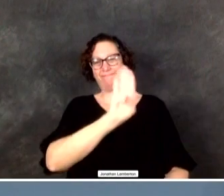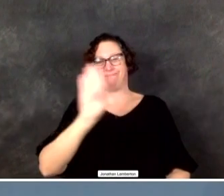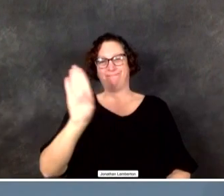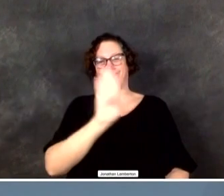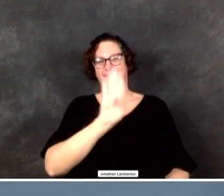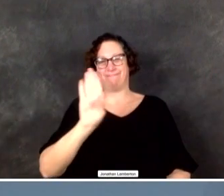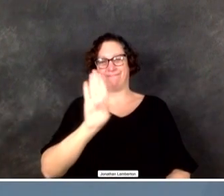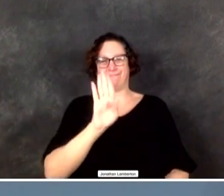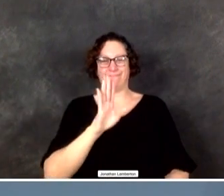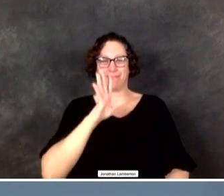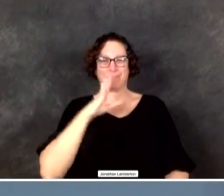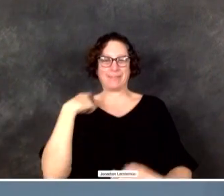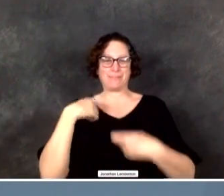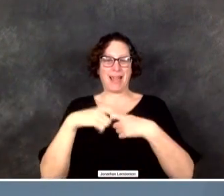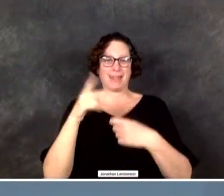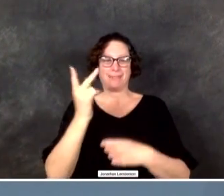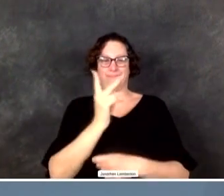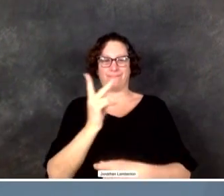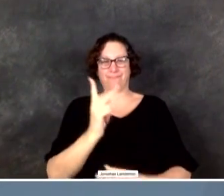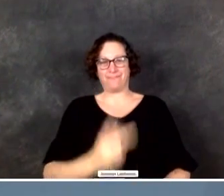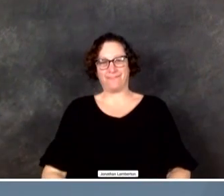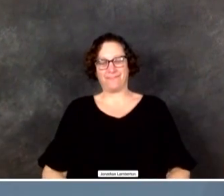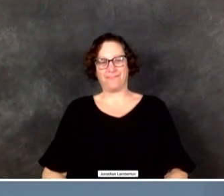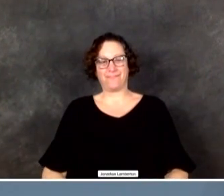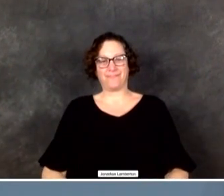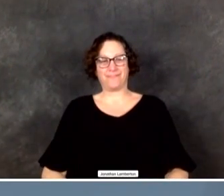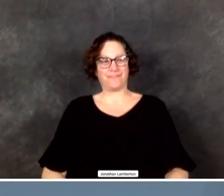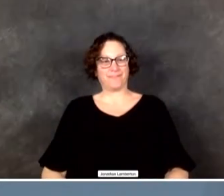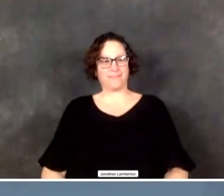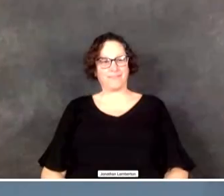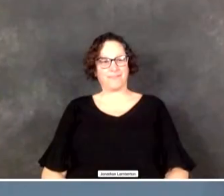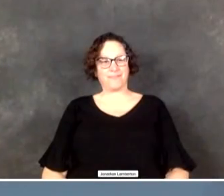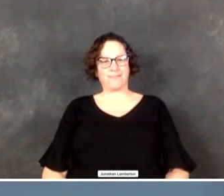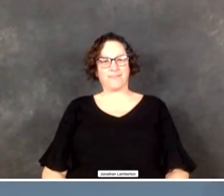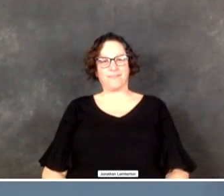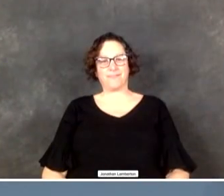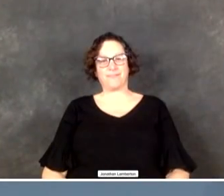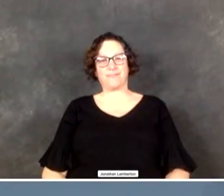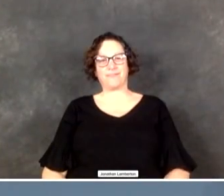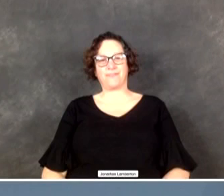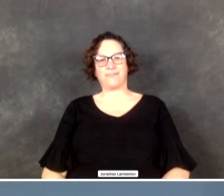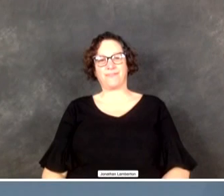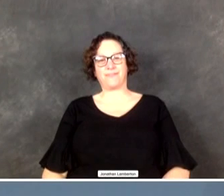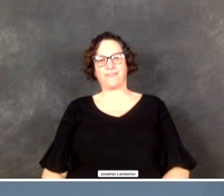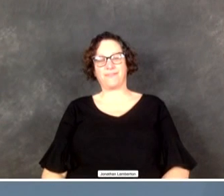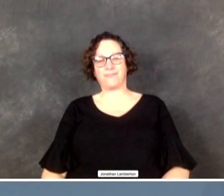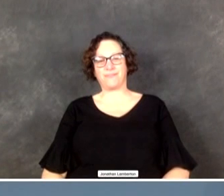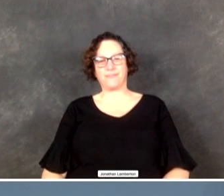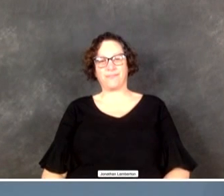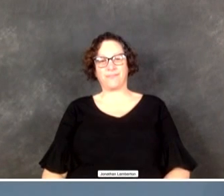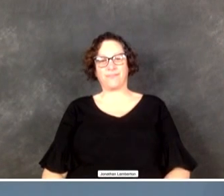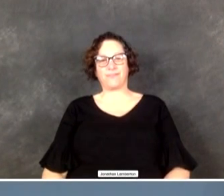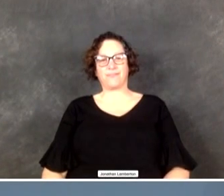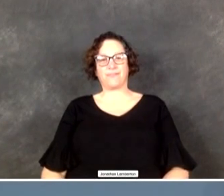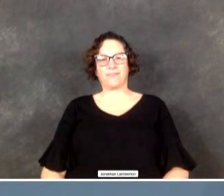asunto. Pueden ir a nuestra página en la red de internet, que es schools,